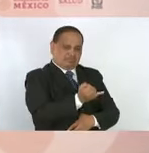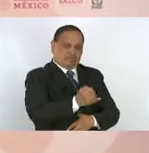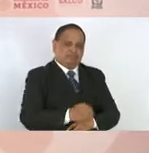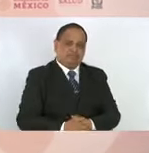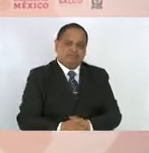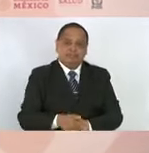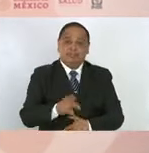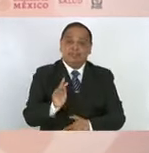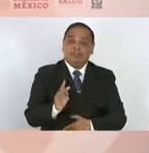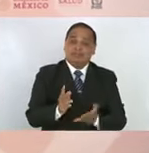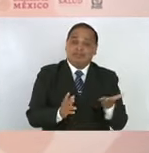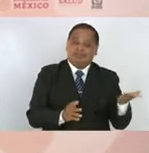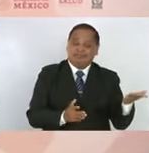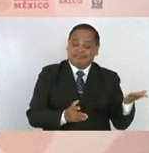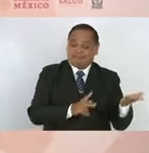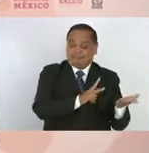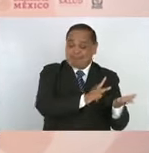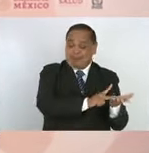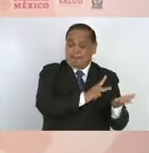similar